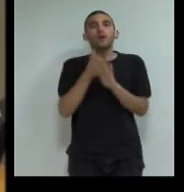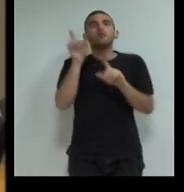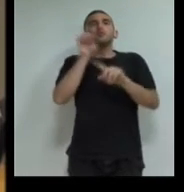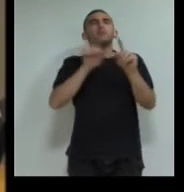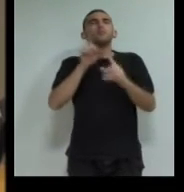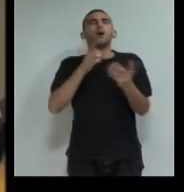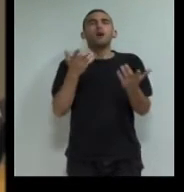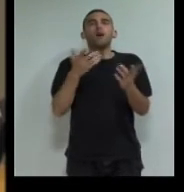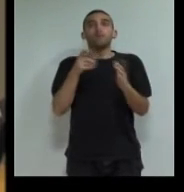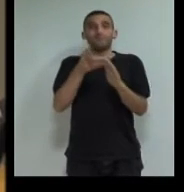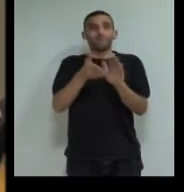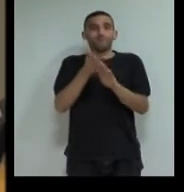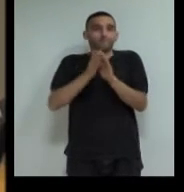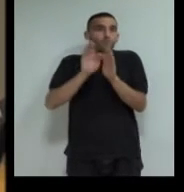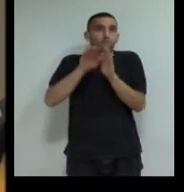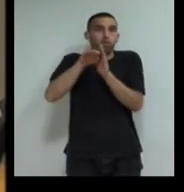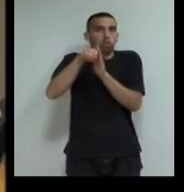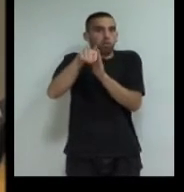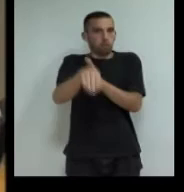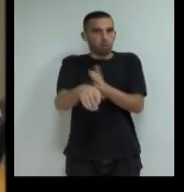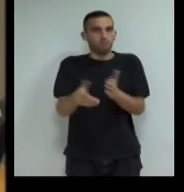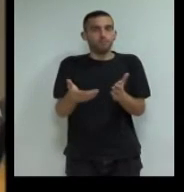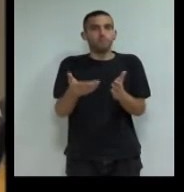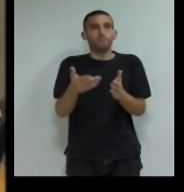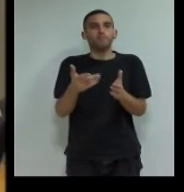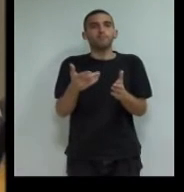Pues la que está cayendo. En este momento